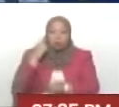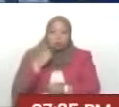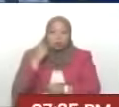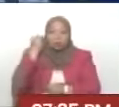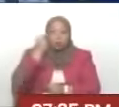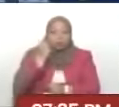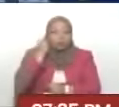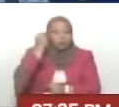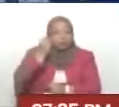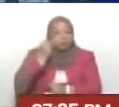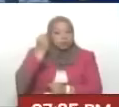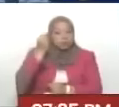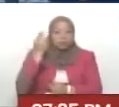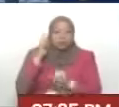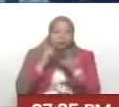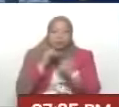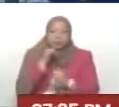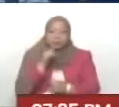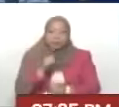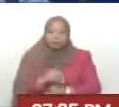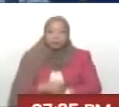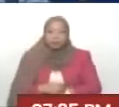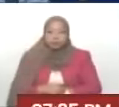en el equilibrio del universo.